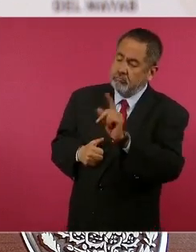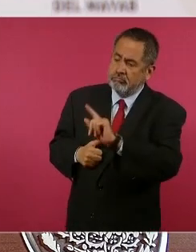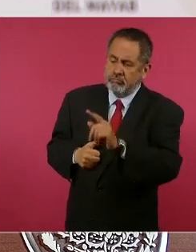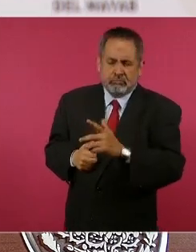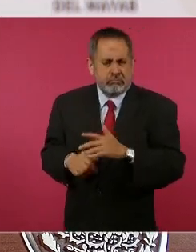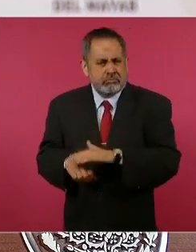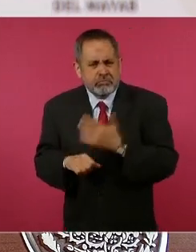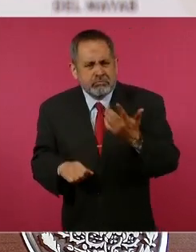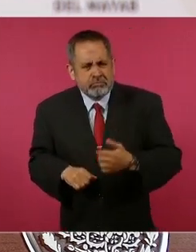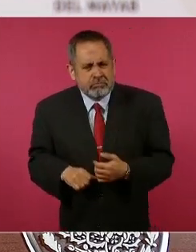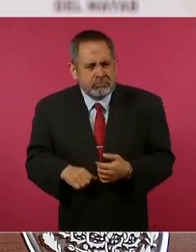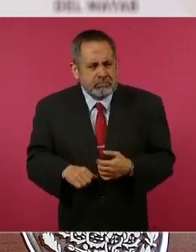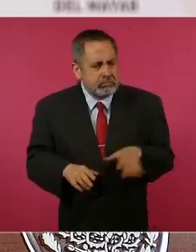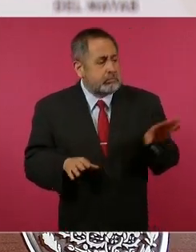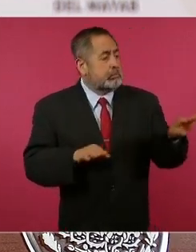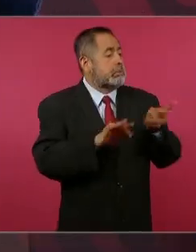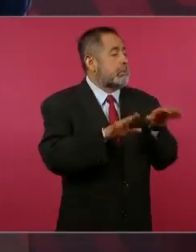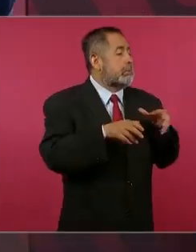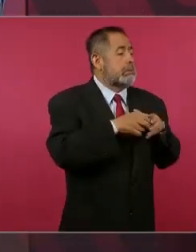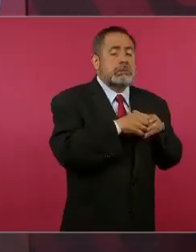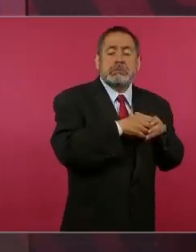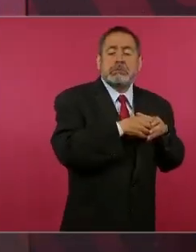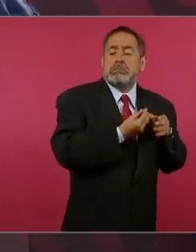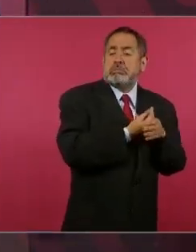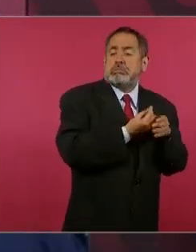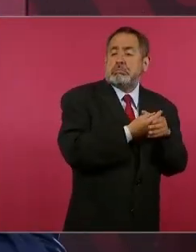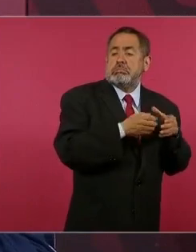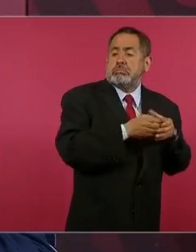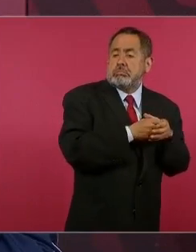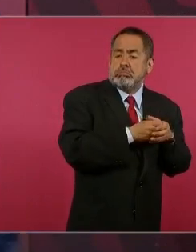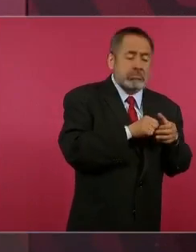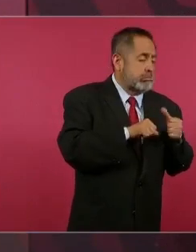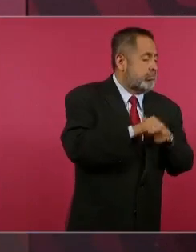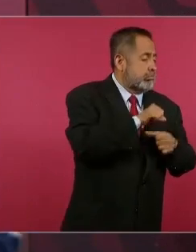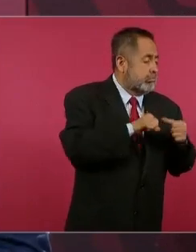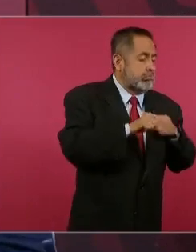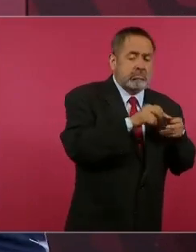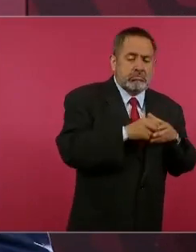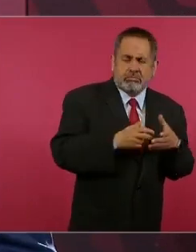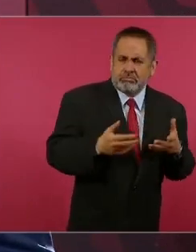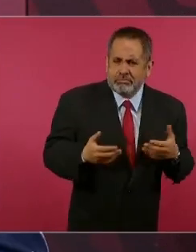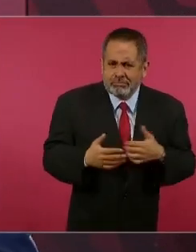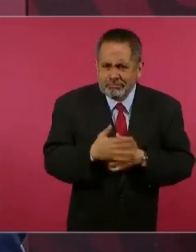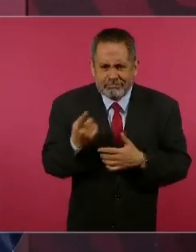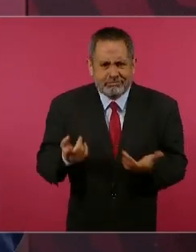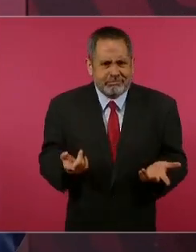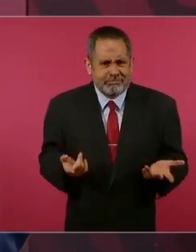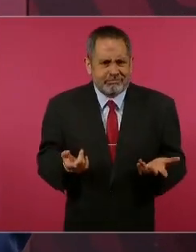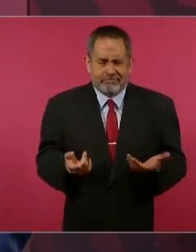¿Por qué tiene que ser una cosa popular? Y